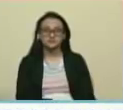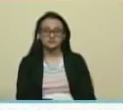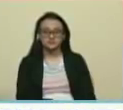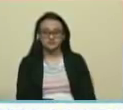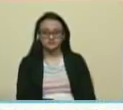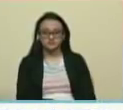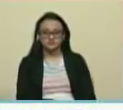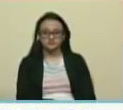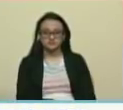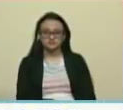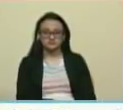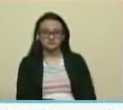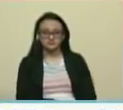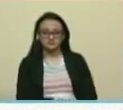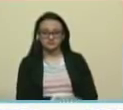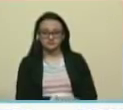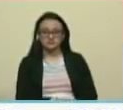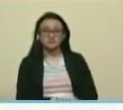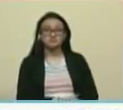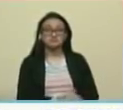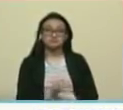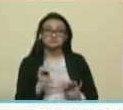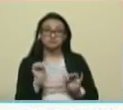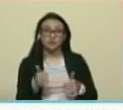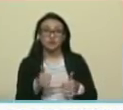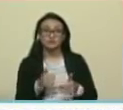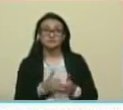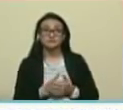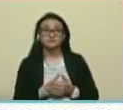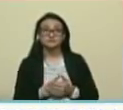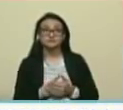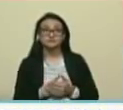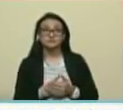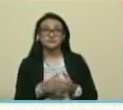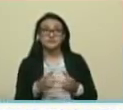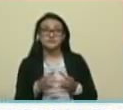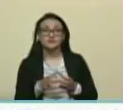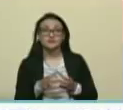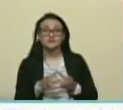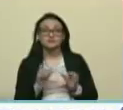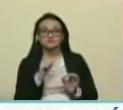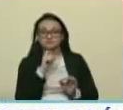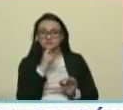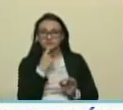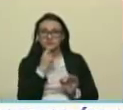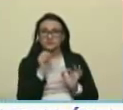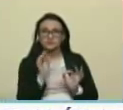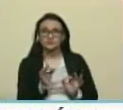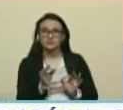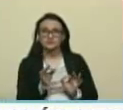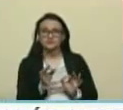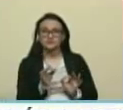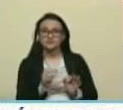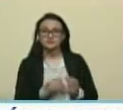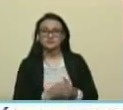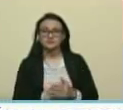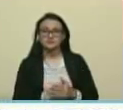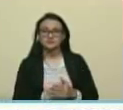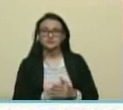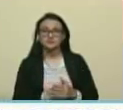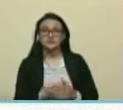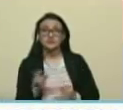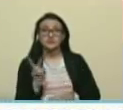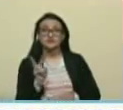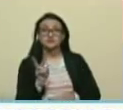2011. Y allí se inició la llamada fase confidencial, fase secreta, donde